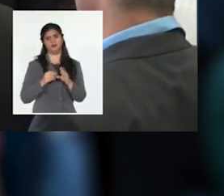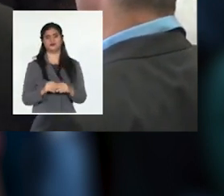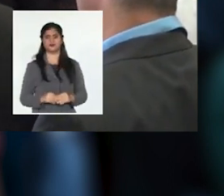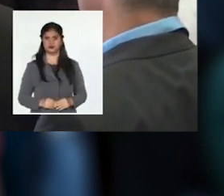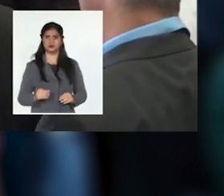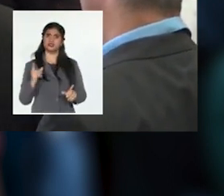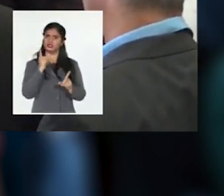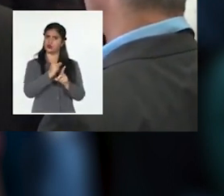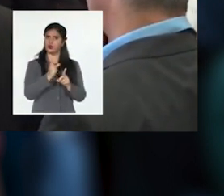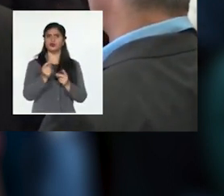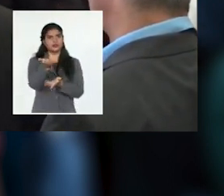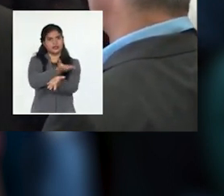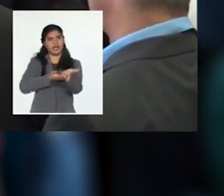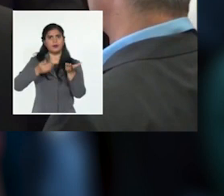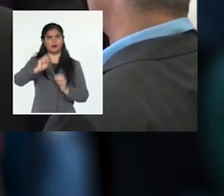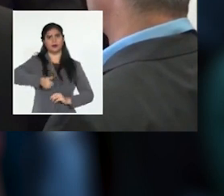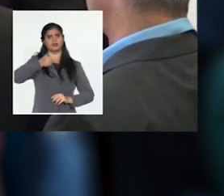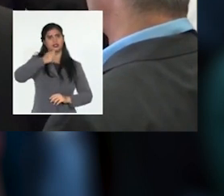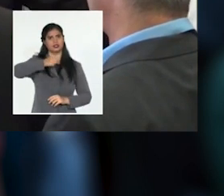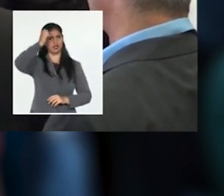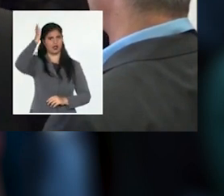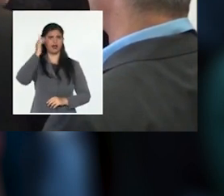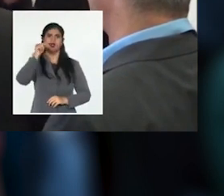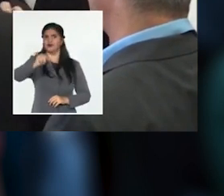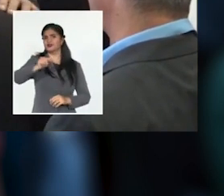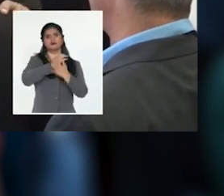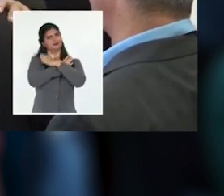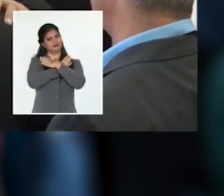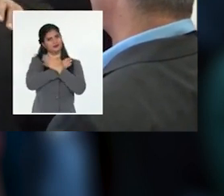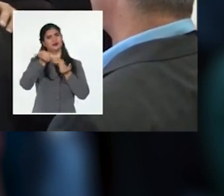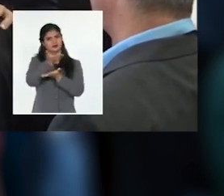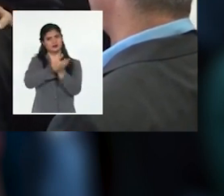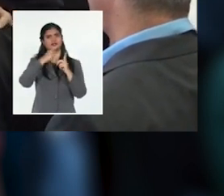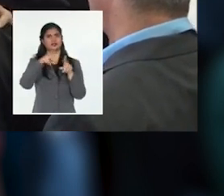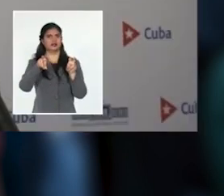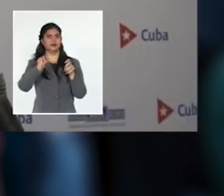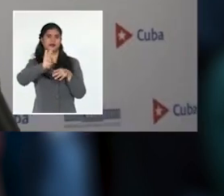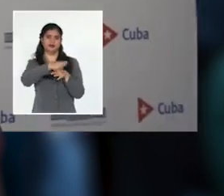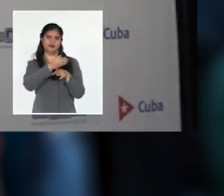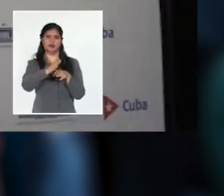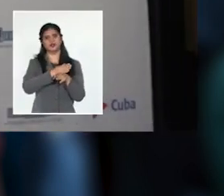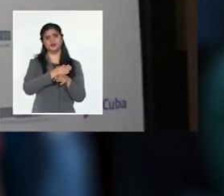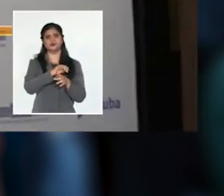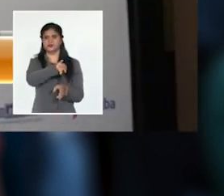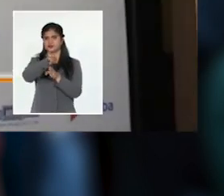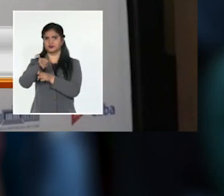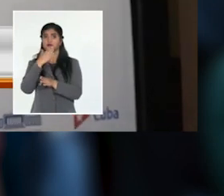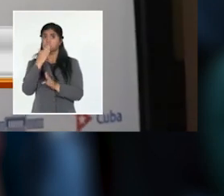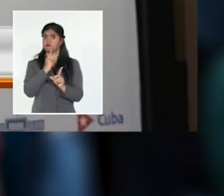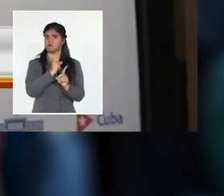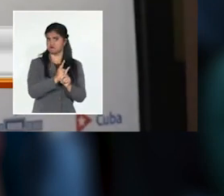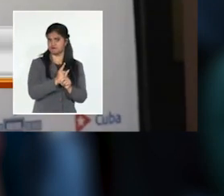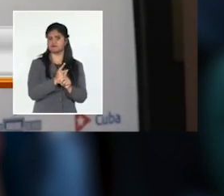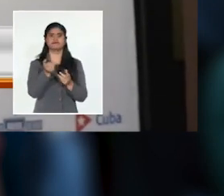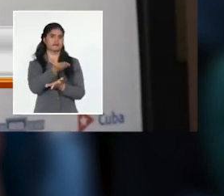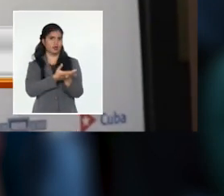con el presidente del país que los vio nacer. Un buen encuentro, una oportunidad para volver a reunirnos,